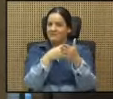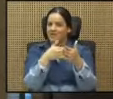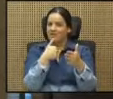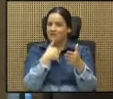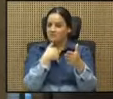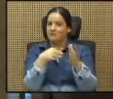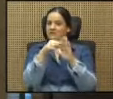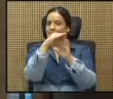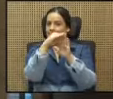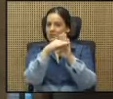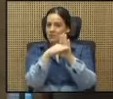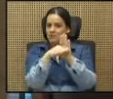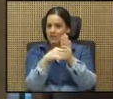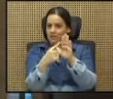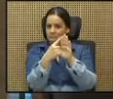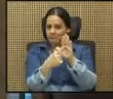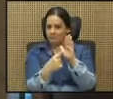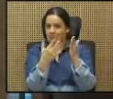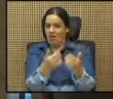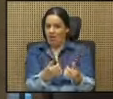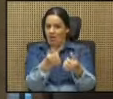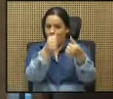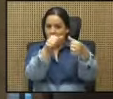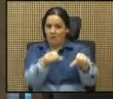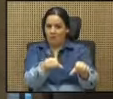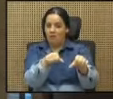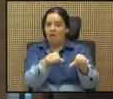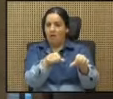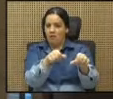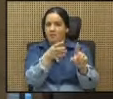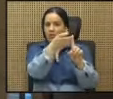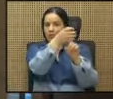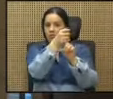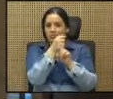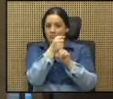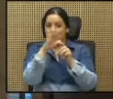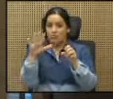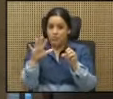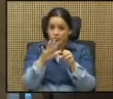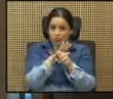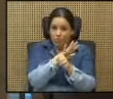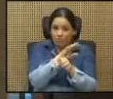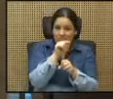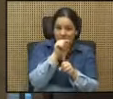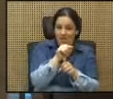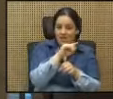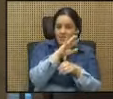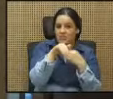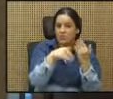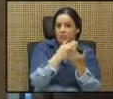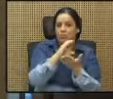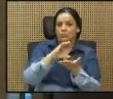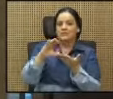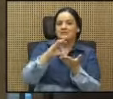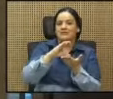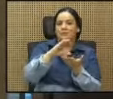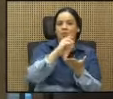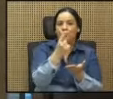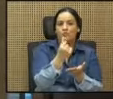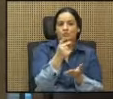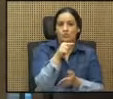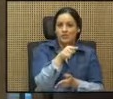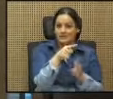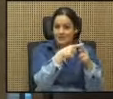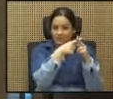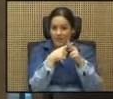medidas acordadas para obtener el total de los desembolsos. Y aquí quiero hacer una aclaración importantísima. El